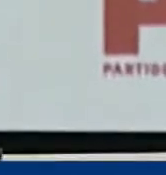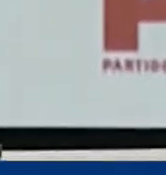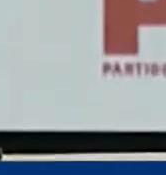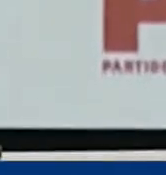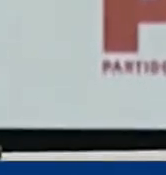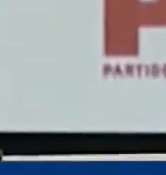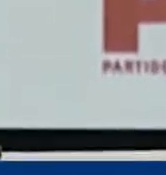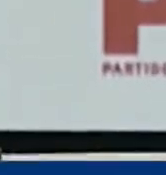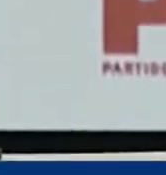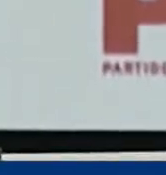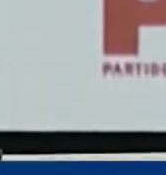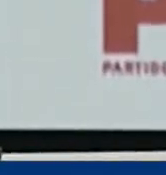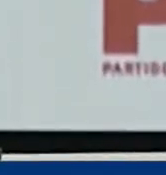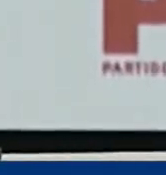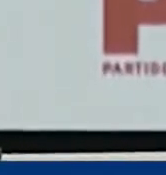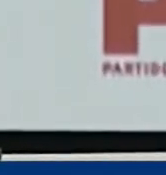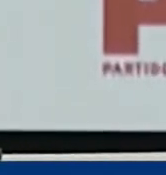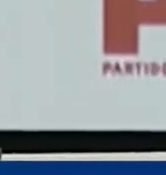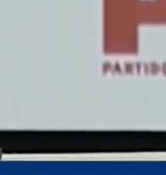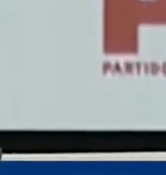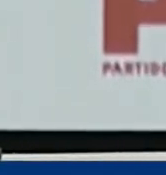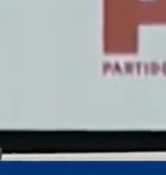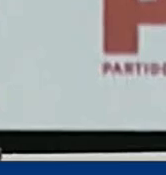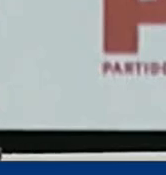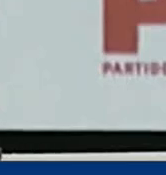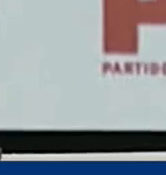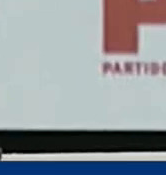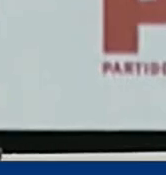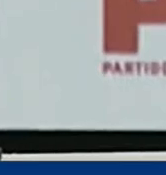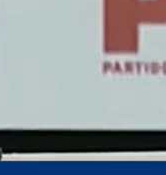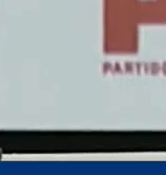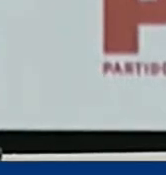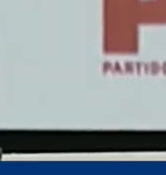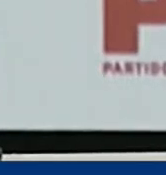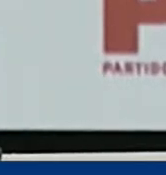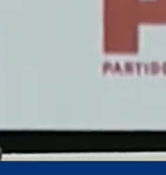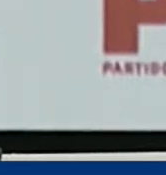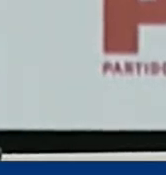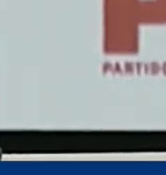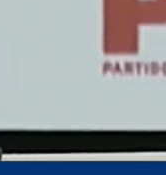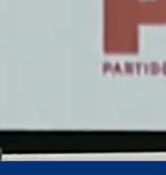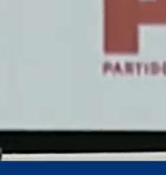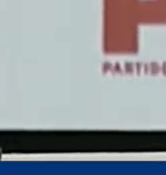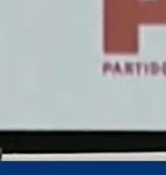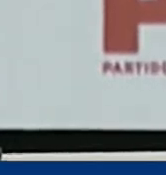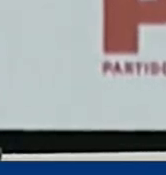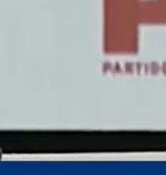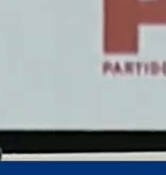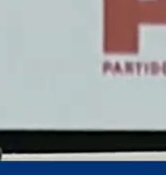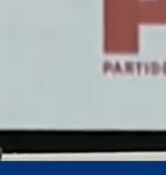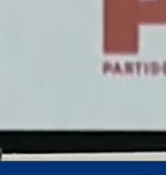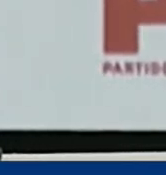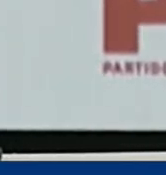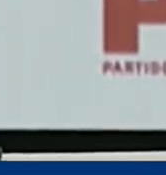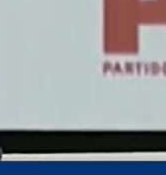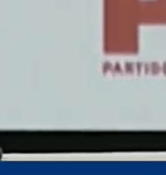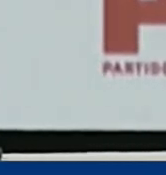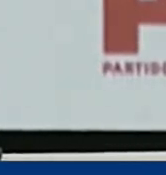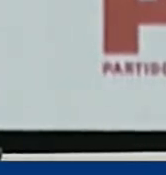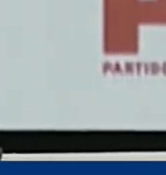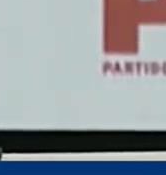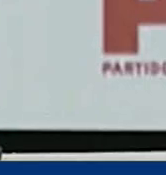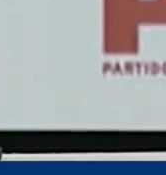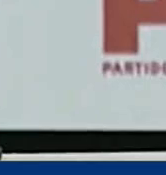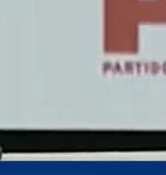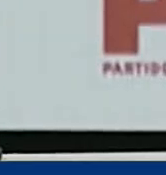en que nuestro país, de manera permanente, todo se decide en consulta con esos circuitos comunales.